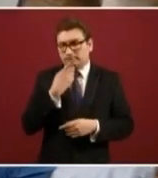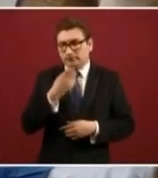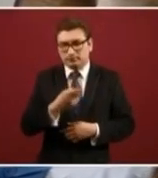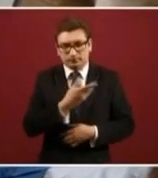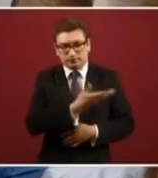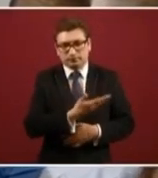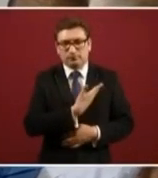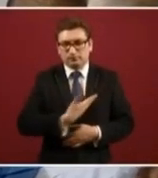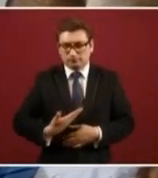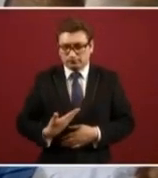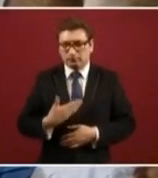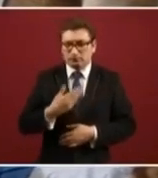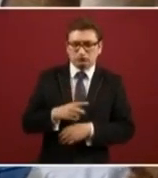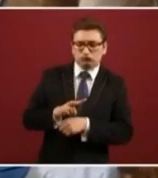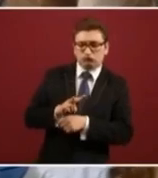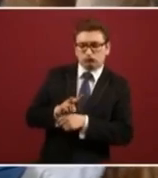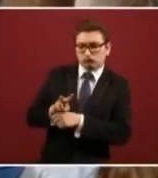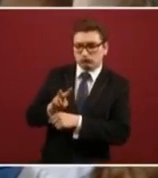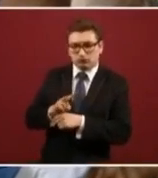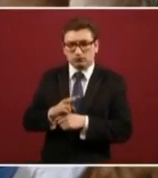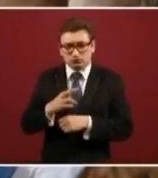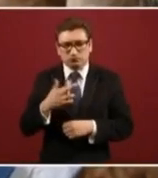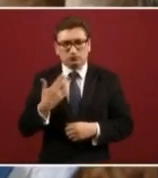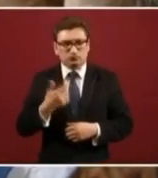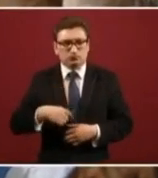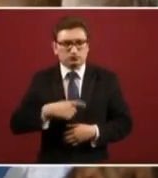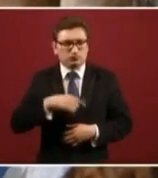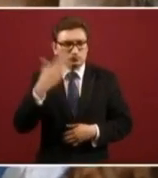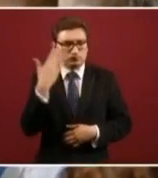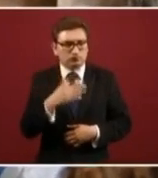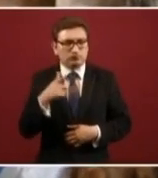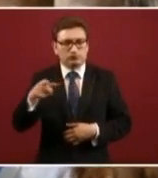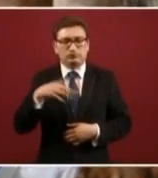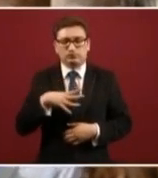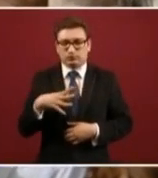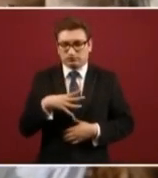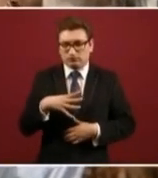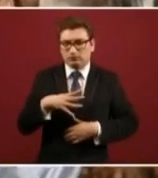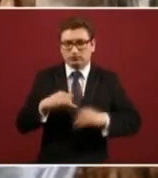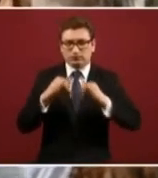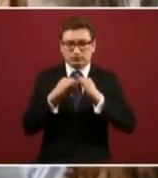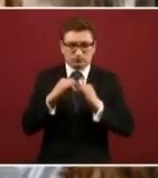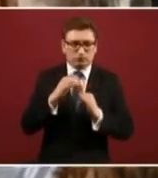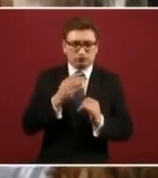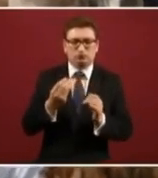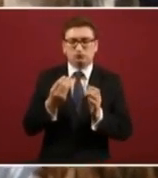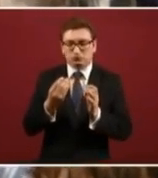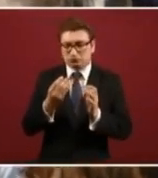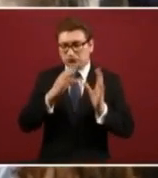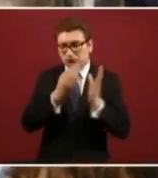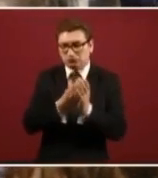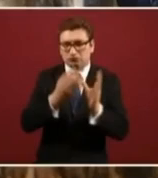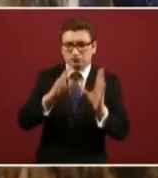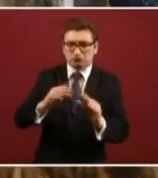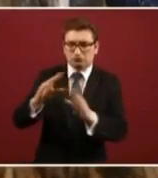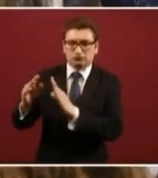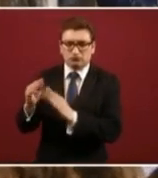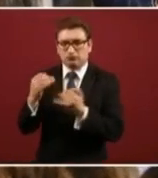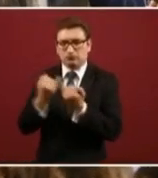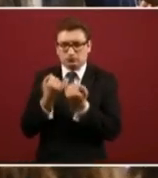presidente está muy al tanto de que tenemos instituciones de enseñanza y de investigación que tendrán que ser gradualmente